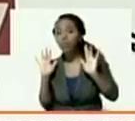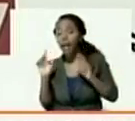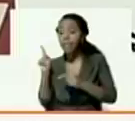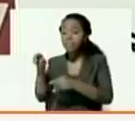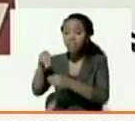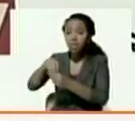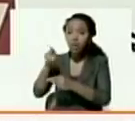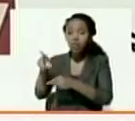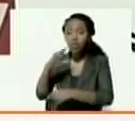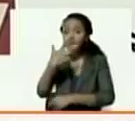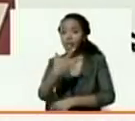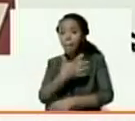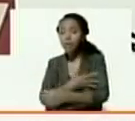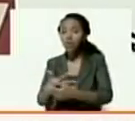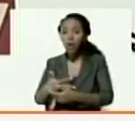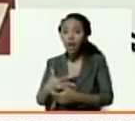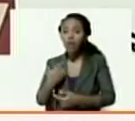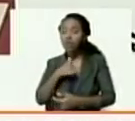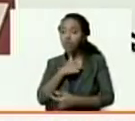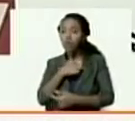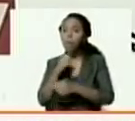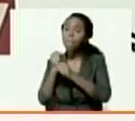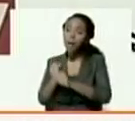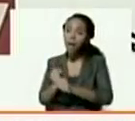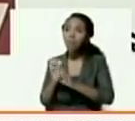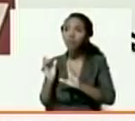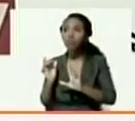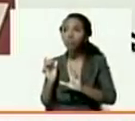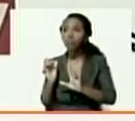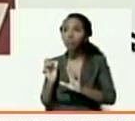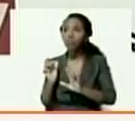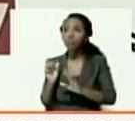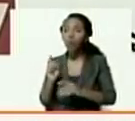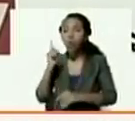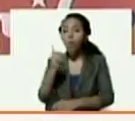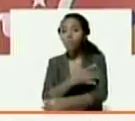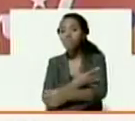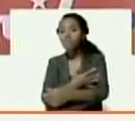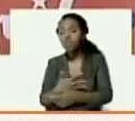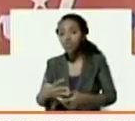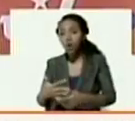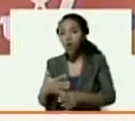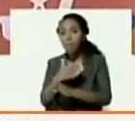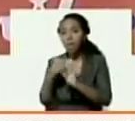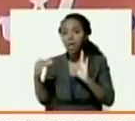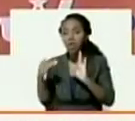3 millones nosotros esperamos, yo diría, 1,5 millones de jóvenes.